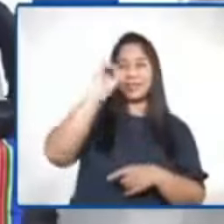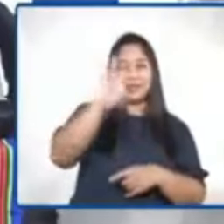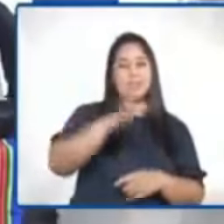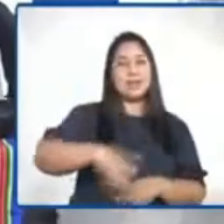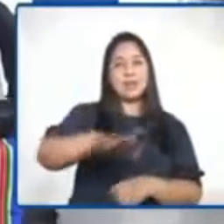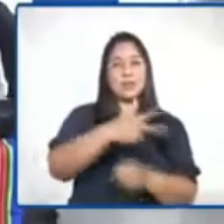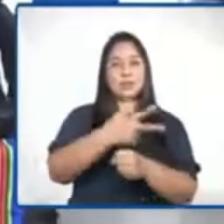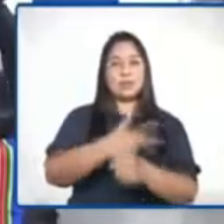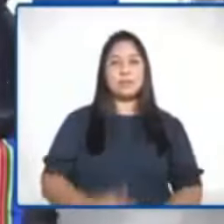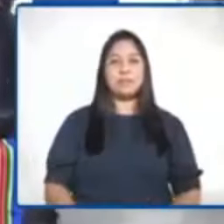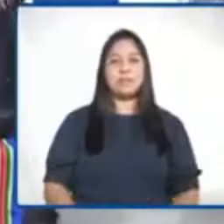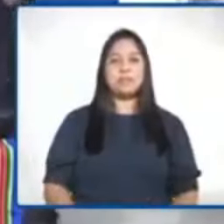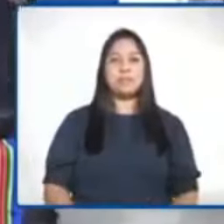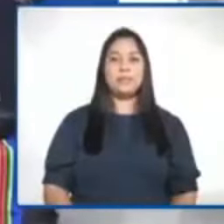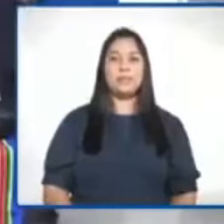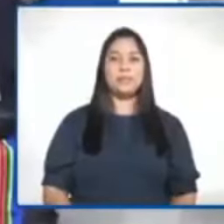Guatemala.